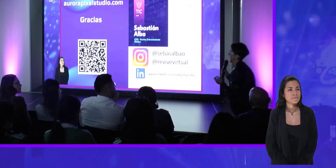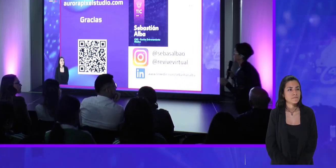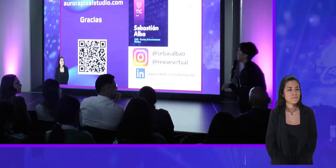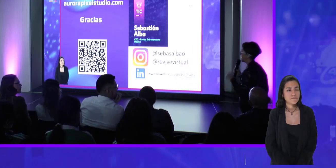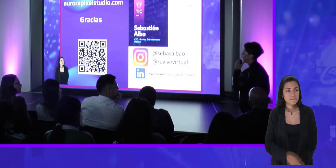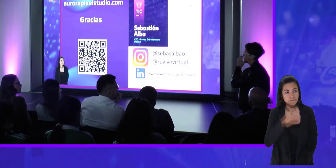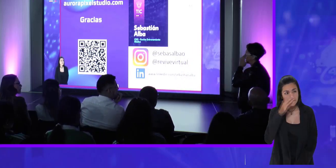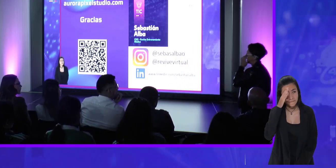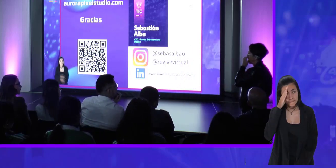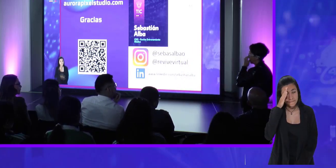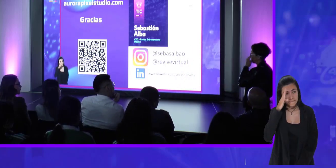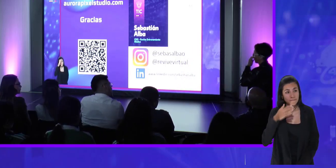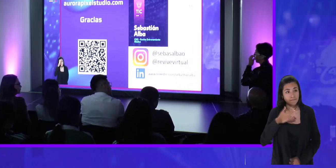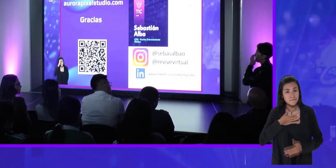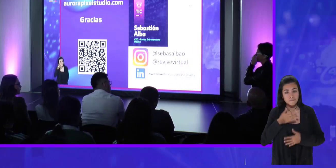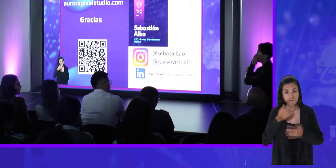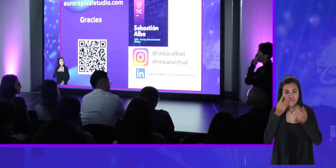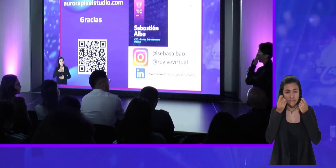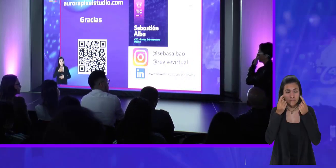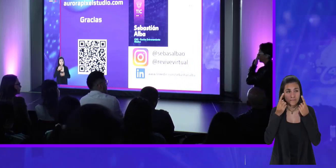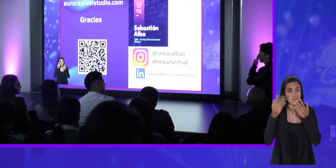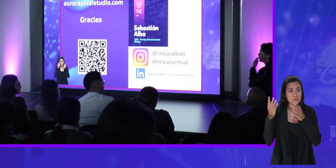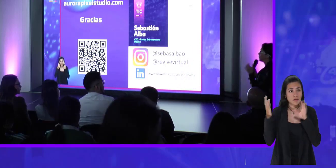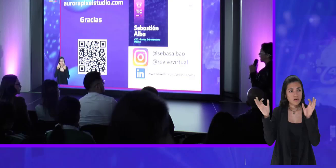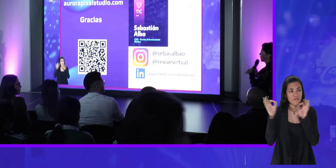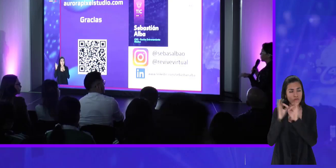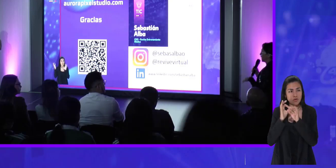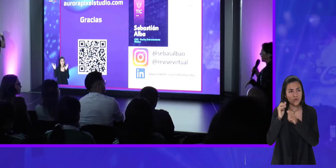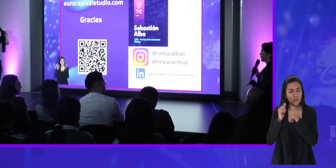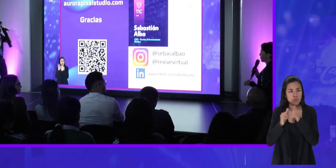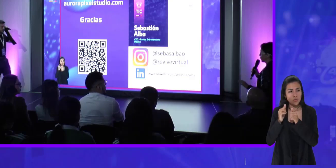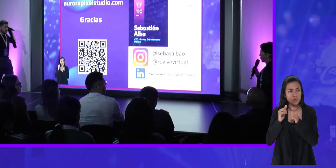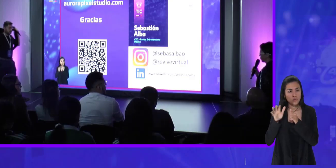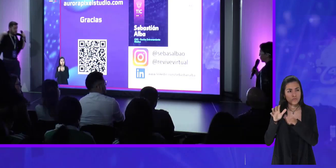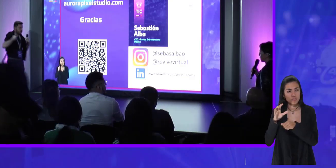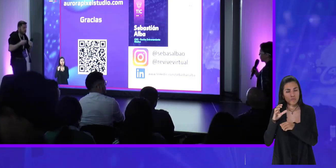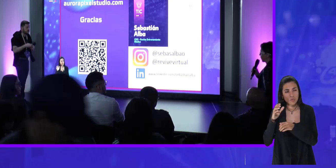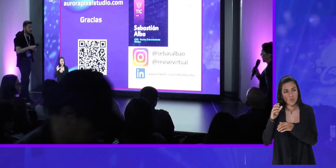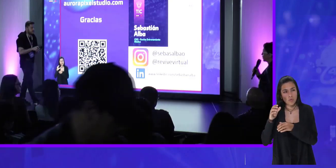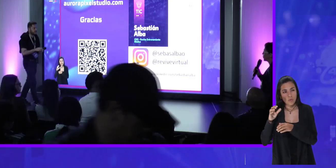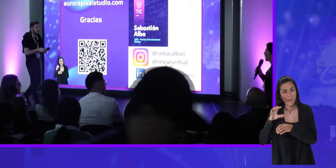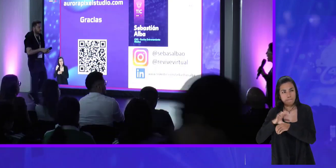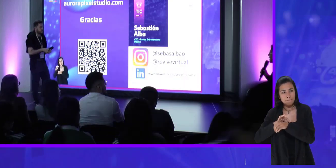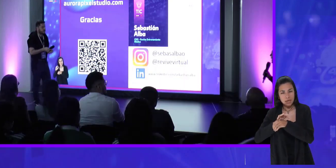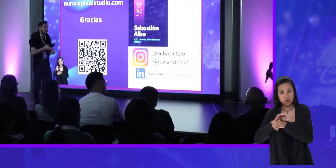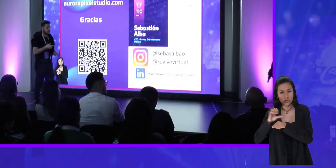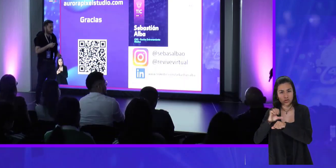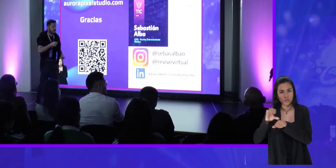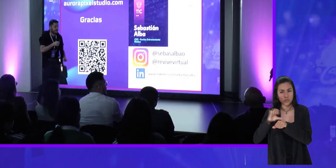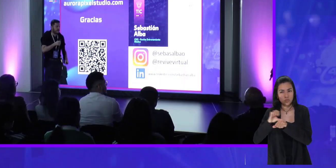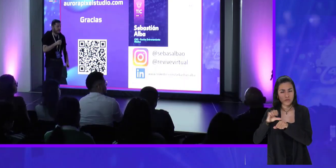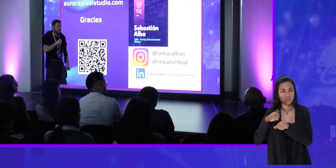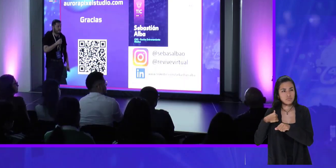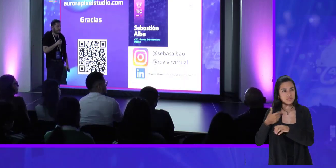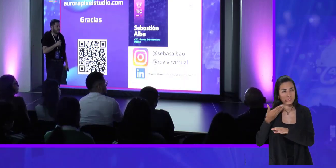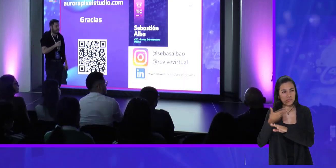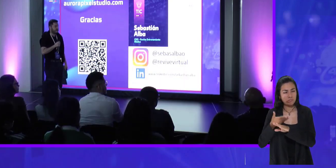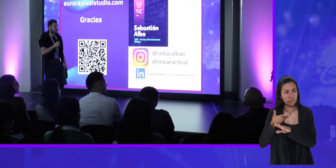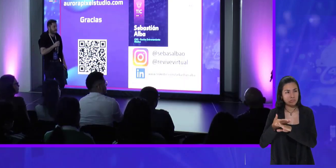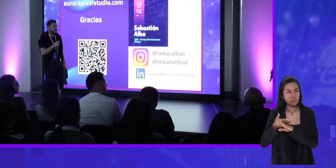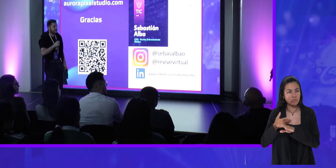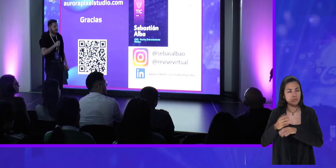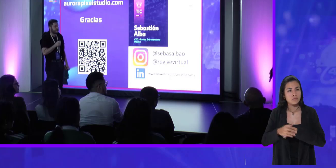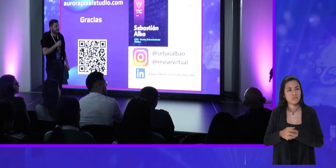Hola, entiendo que tienes enfocado esto para los médicos o futuros cirujanos. Quiero